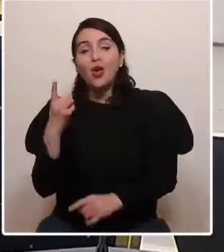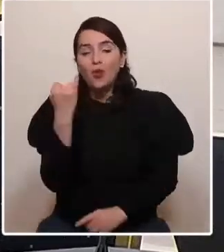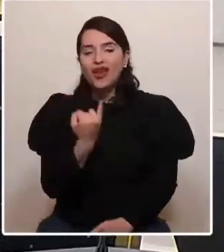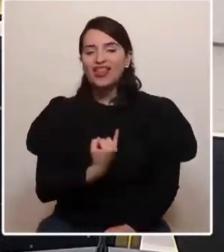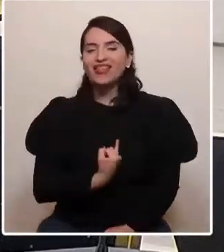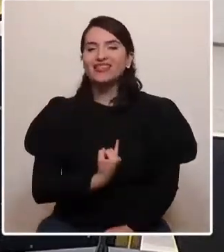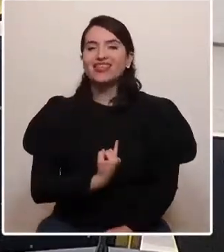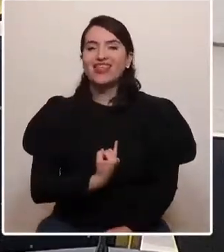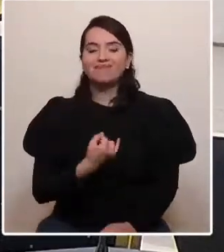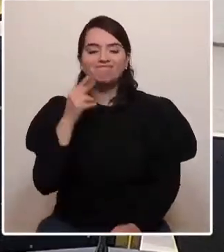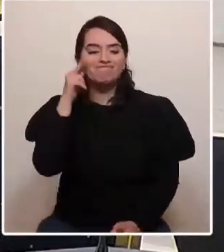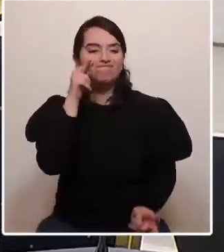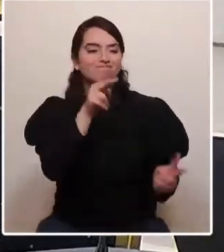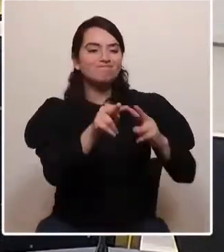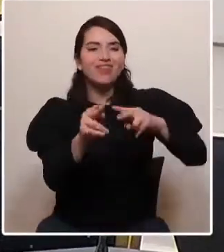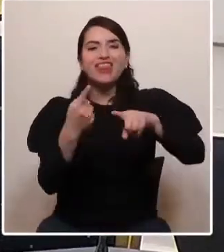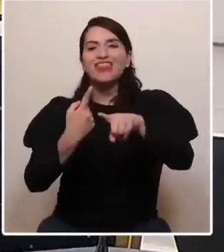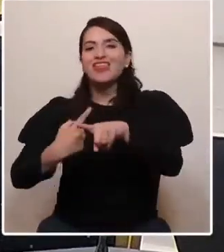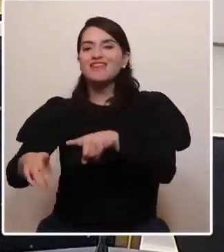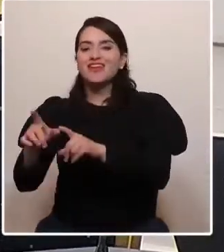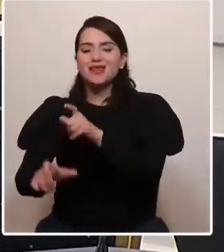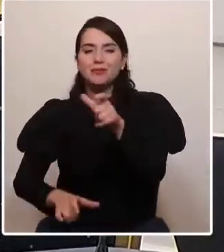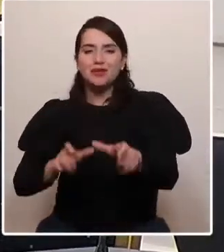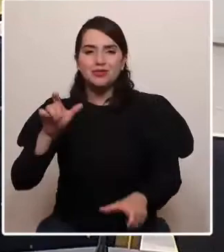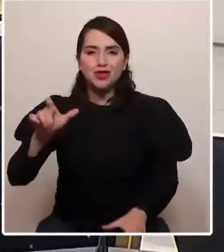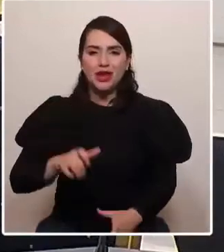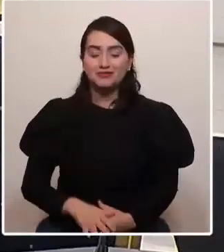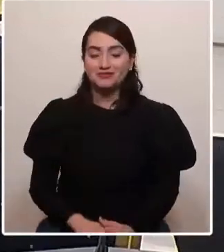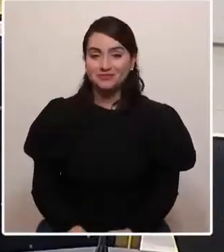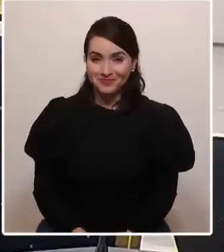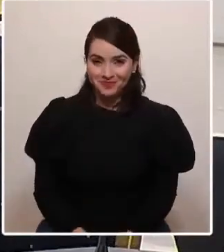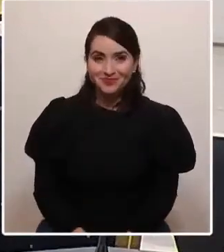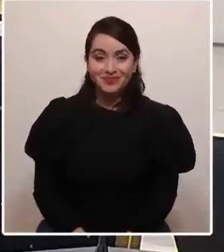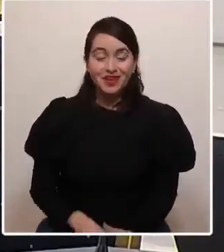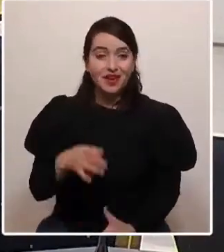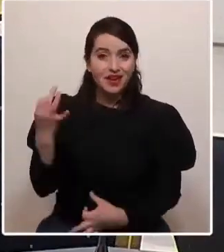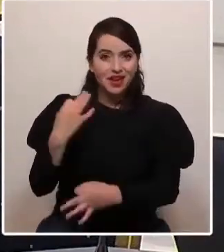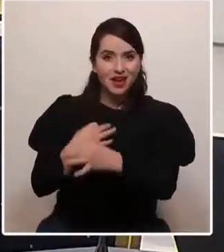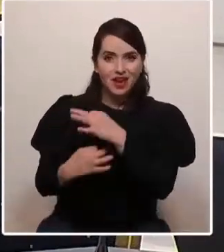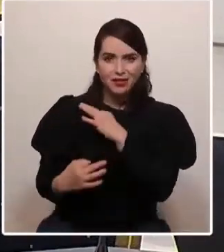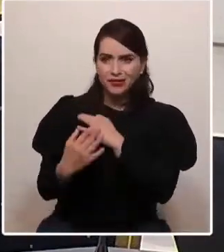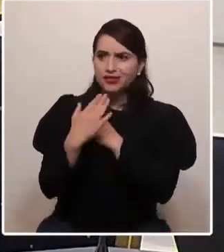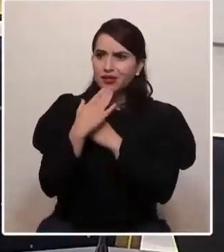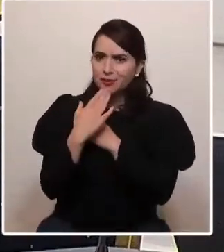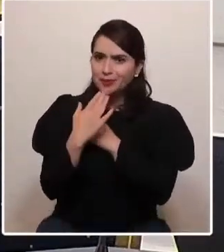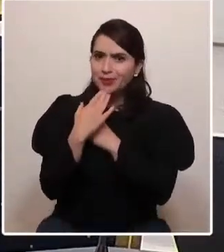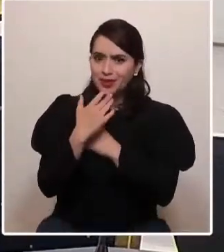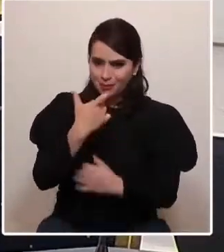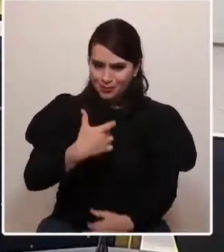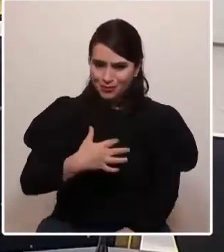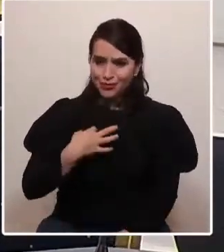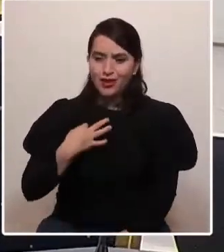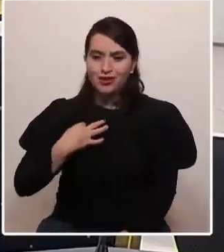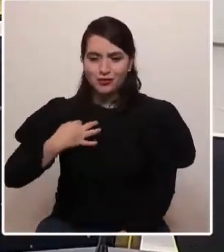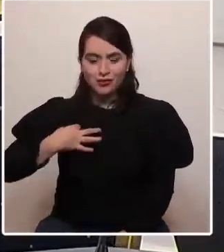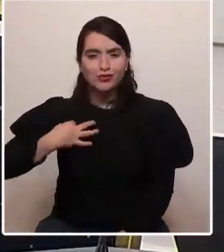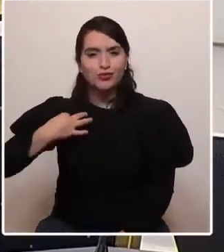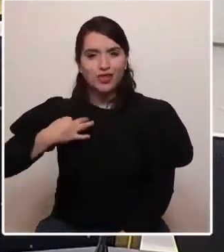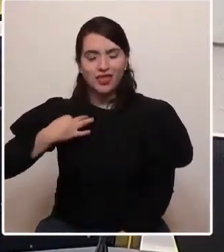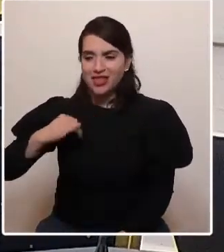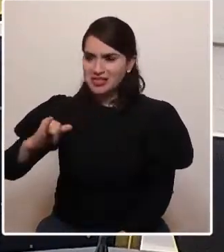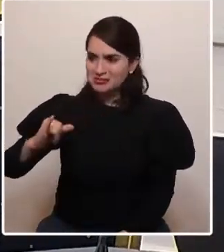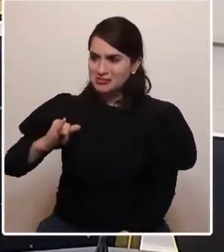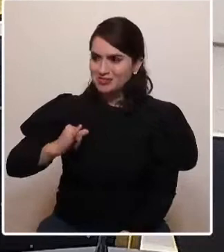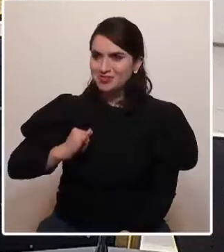mirada hegemónica. En cada uno de esos relatos me he descifrado también como ciudadana chilena. He reconstruido